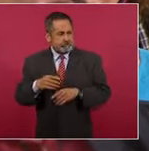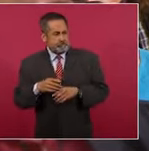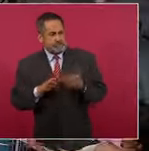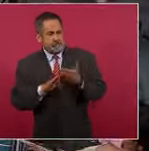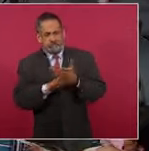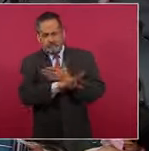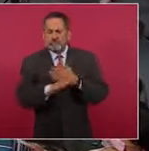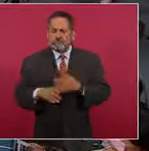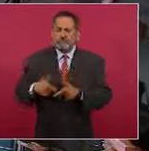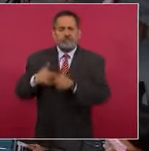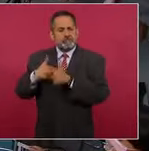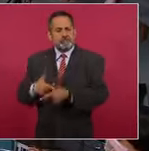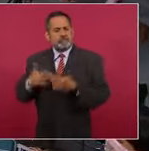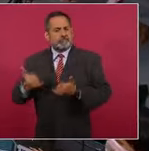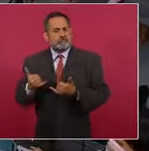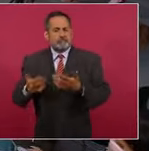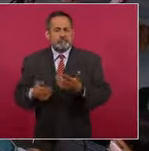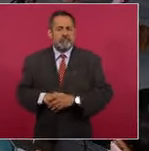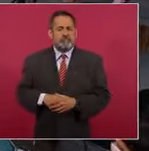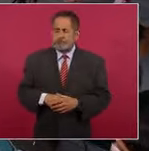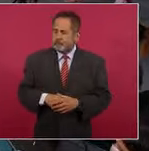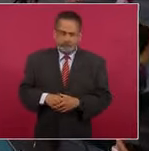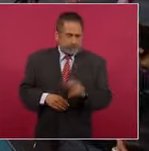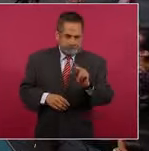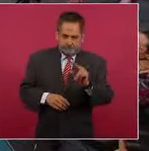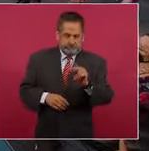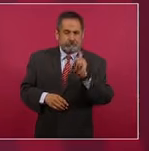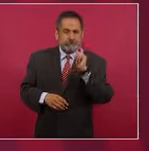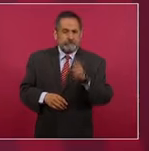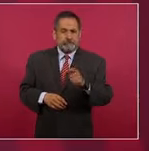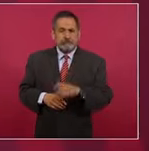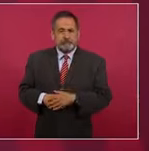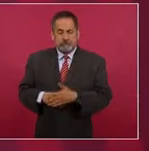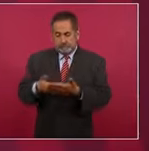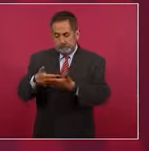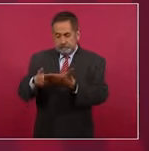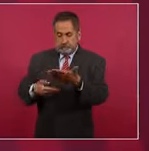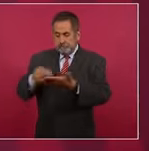obra. No, es que el acuerdo lo suscribí